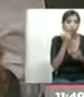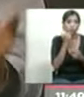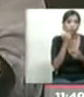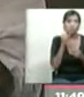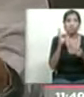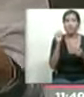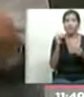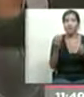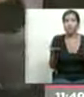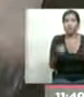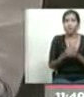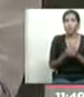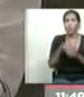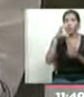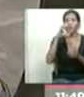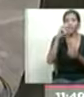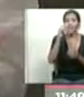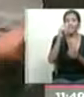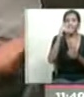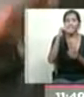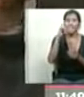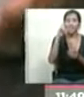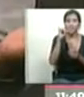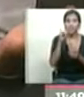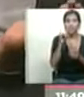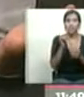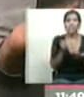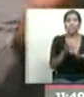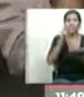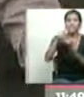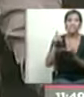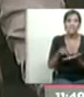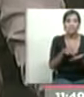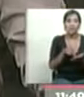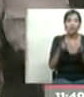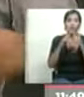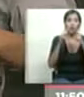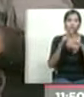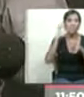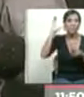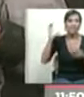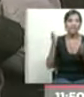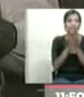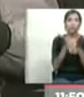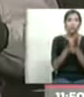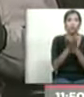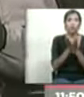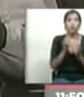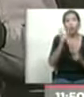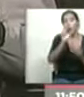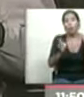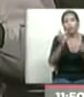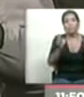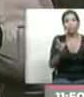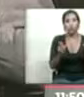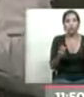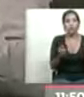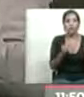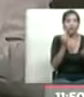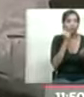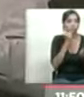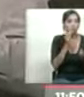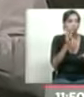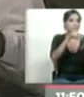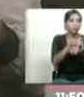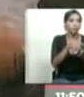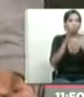Cupo Caribe, que alguna gente decidía conocer países o culturas o ir a estudiar, o otra gente montaba supuestamente cursos de